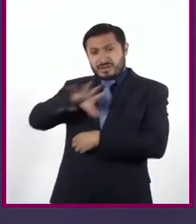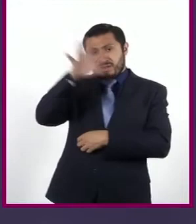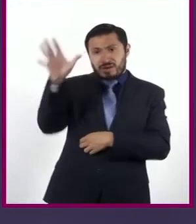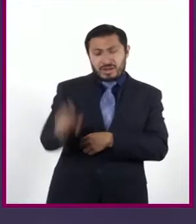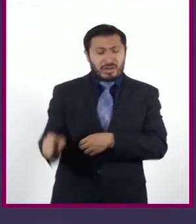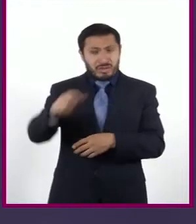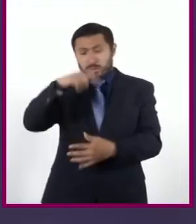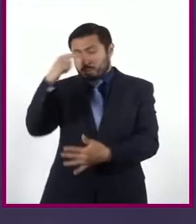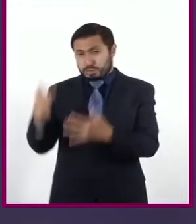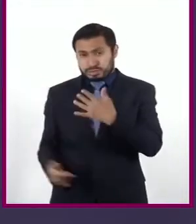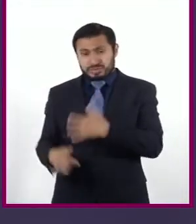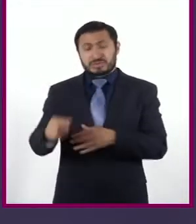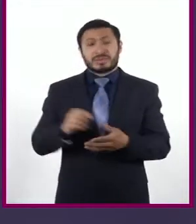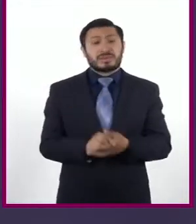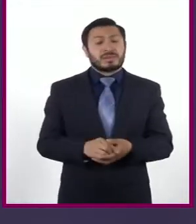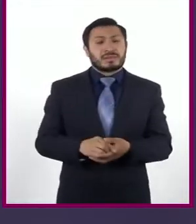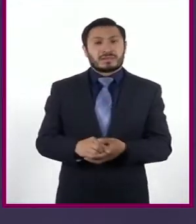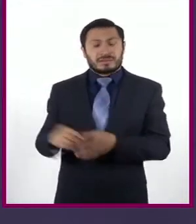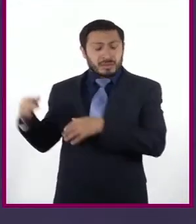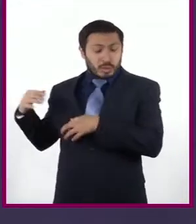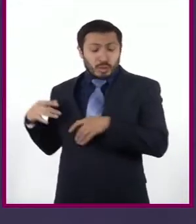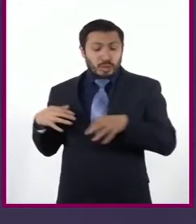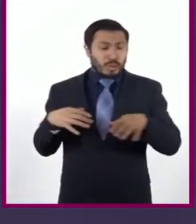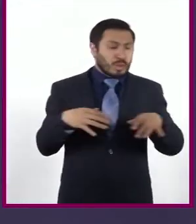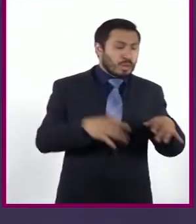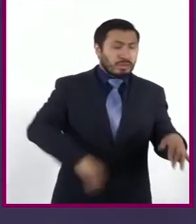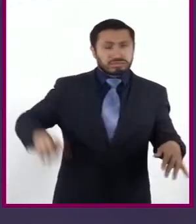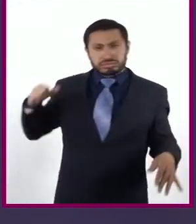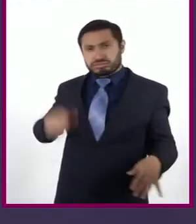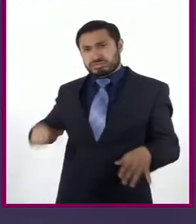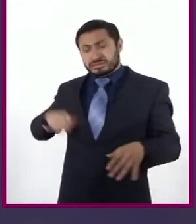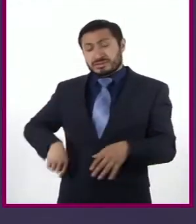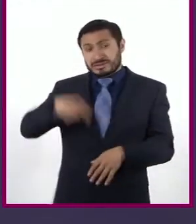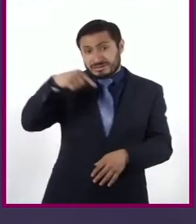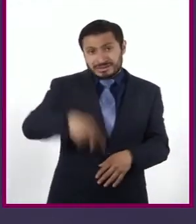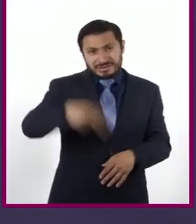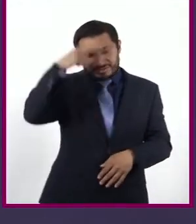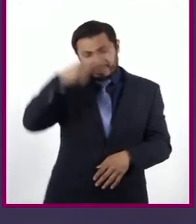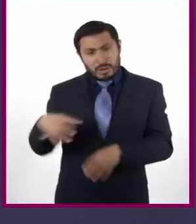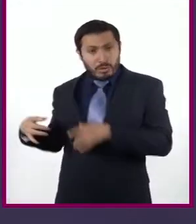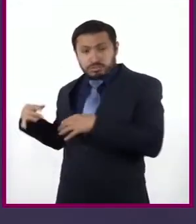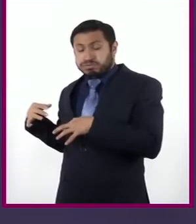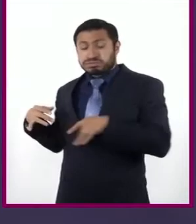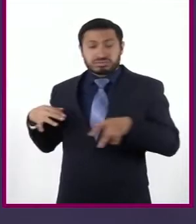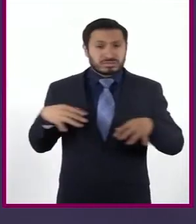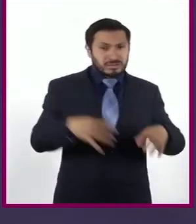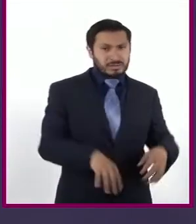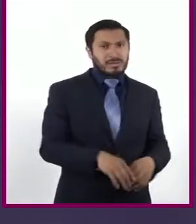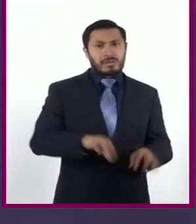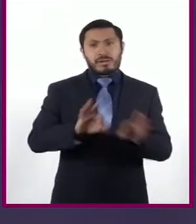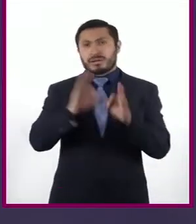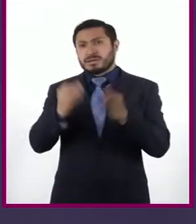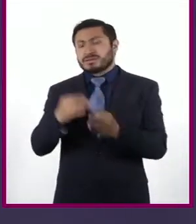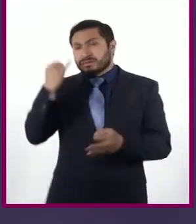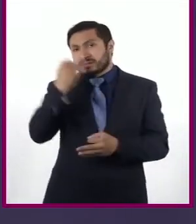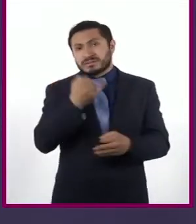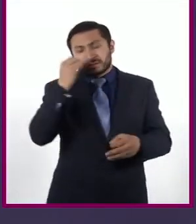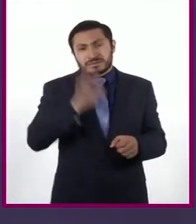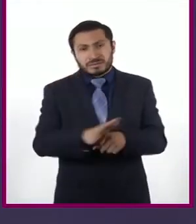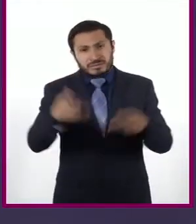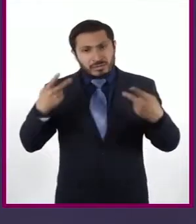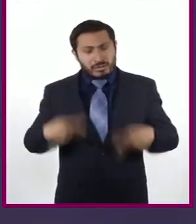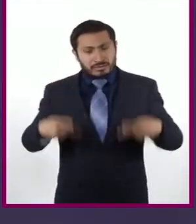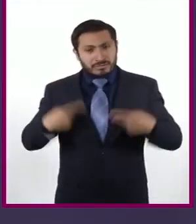que llegaron durante y después de la conquista, y las manifestaciones culturales y el idioma de quienes somos